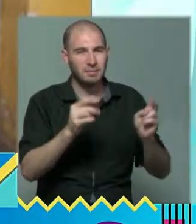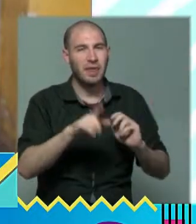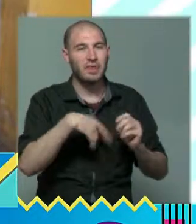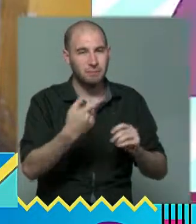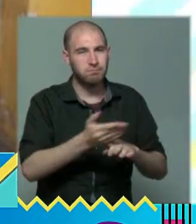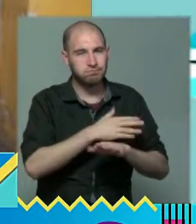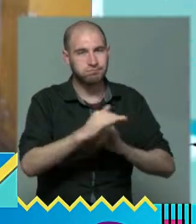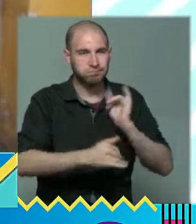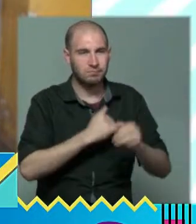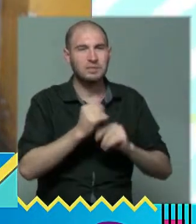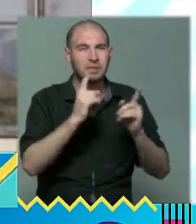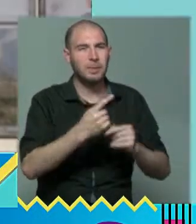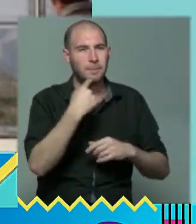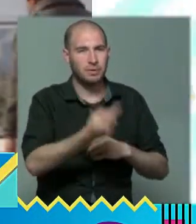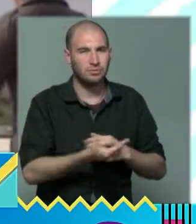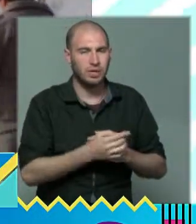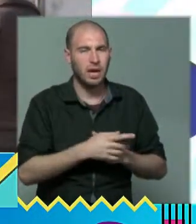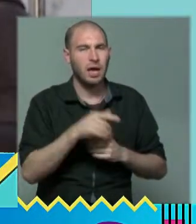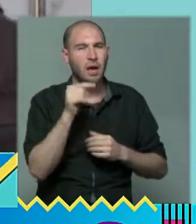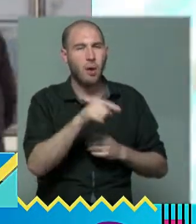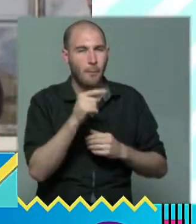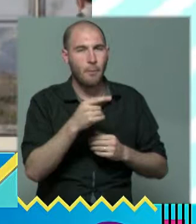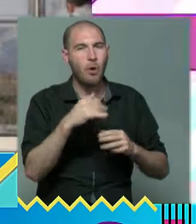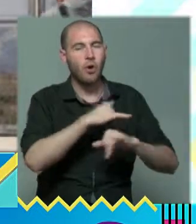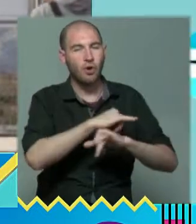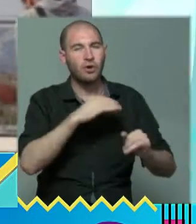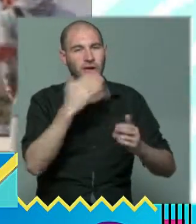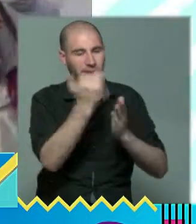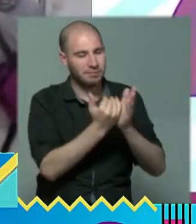a abordar. También quería preguntarte, si bien vos obviamente nos vas a dar un panorama